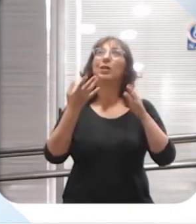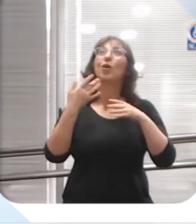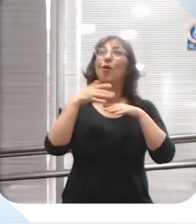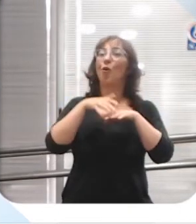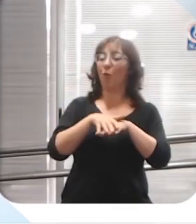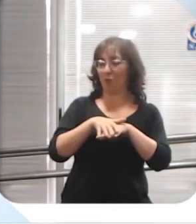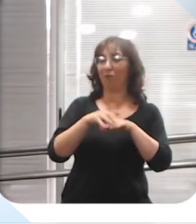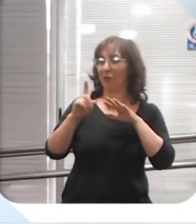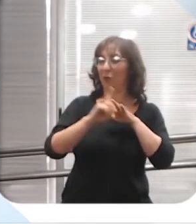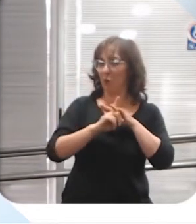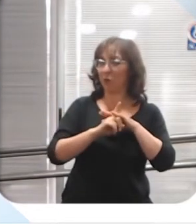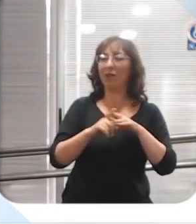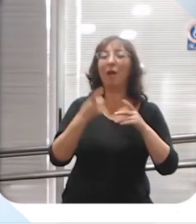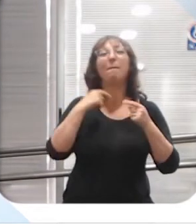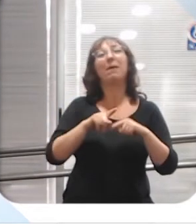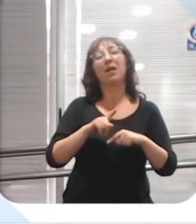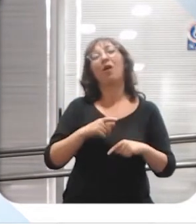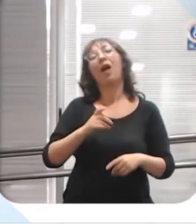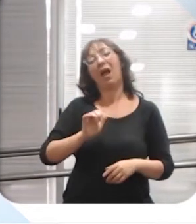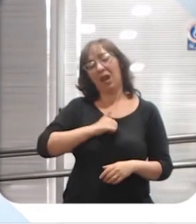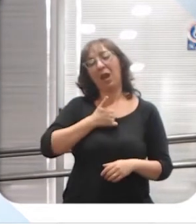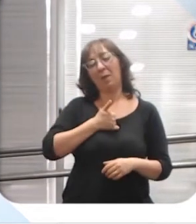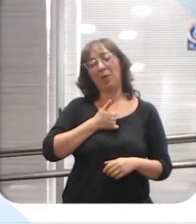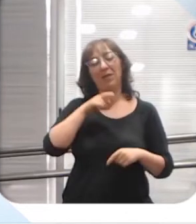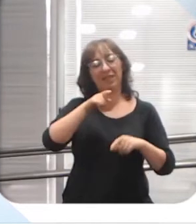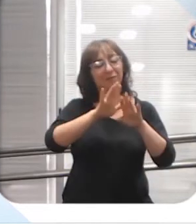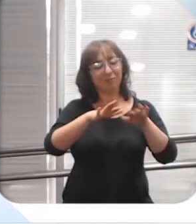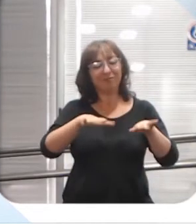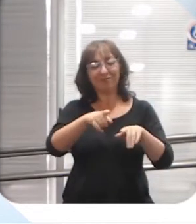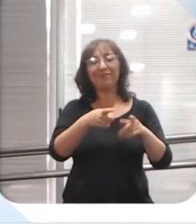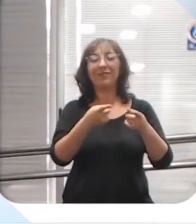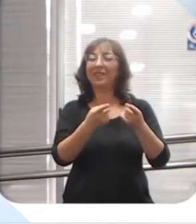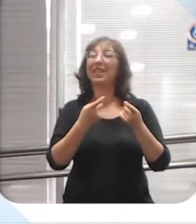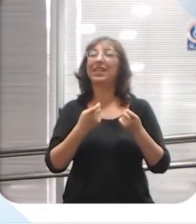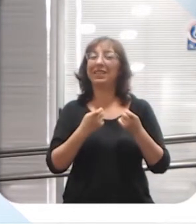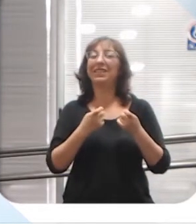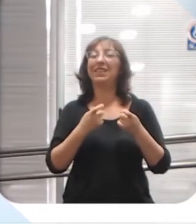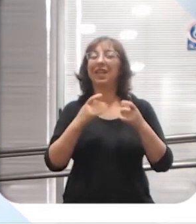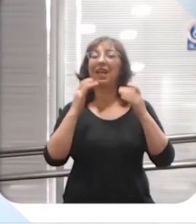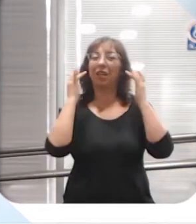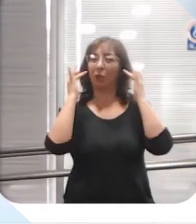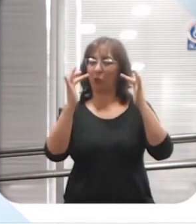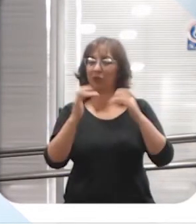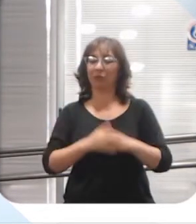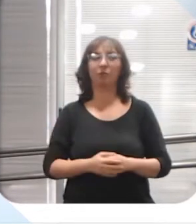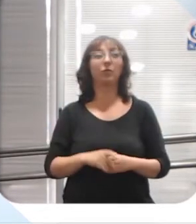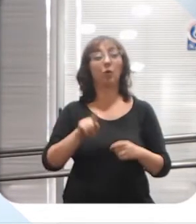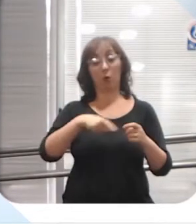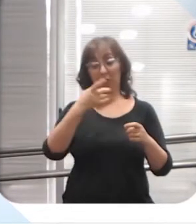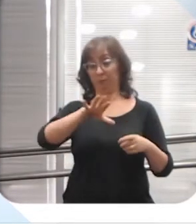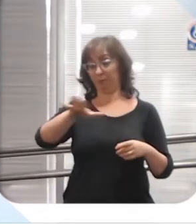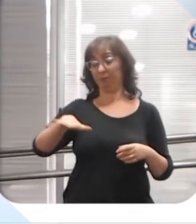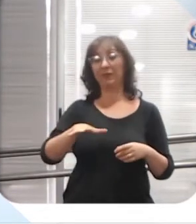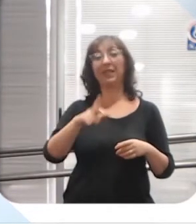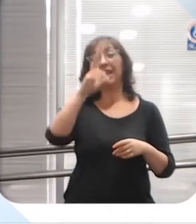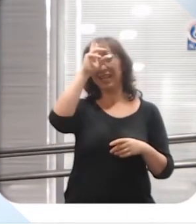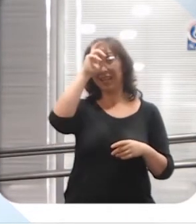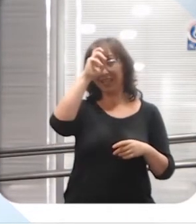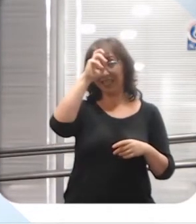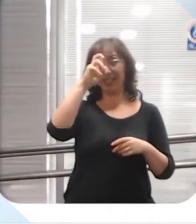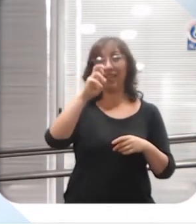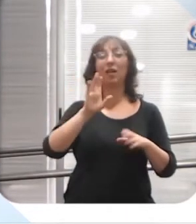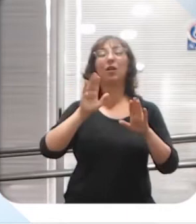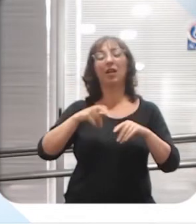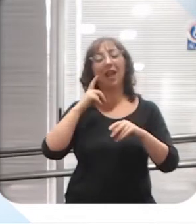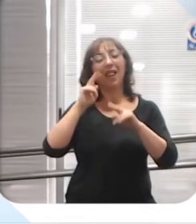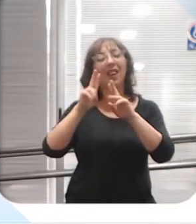pero aprovechando el momento en que esos niños necesitan recibir una educación. La otra área que tenemos es un área clínica, donde